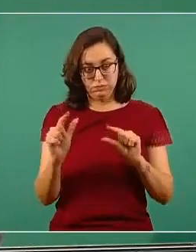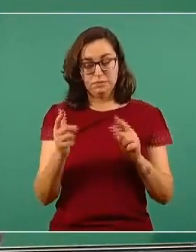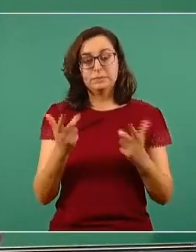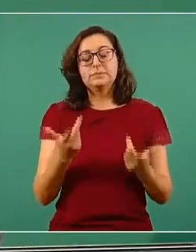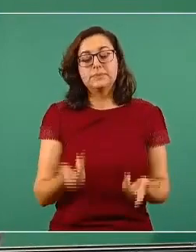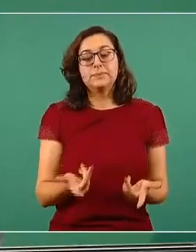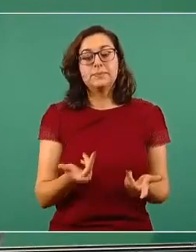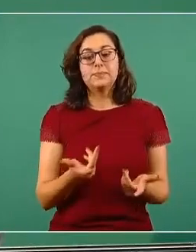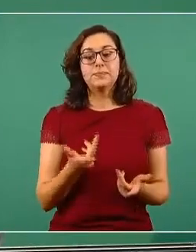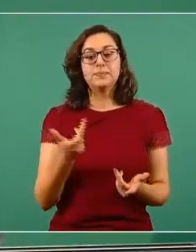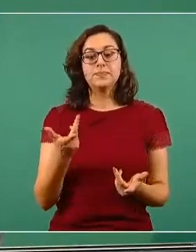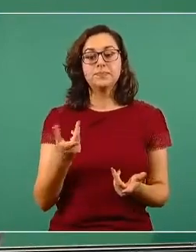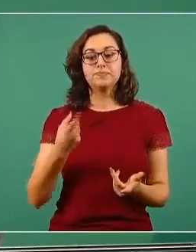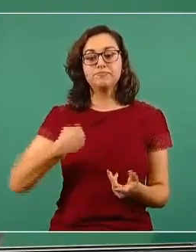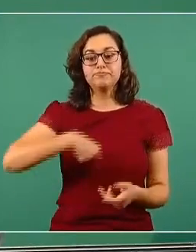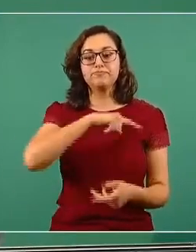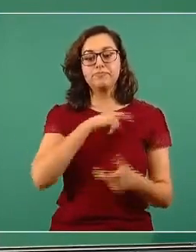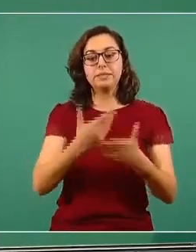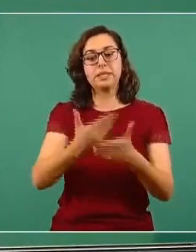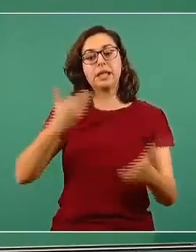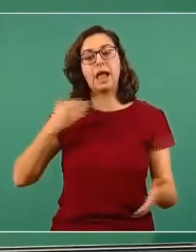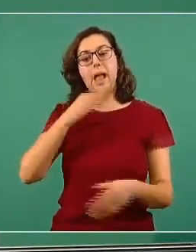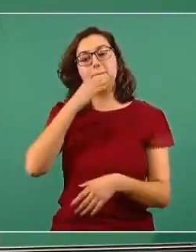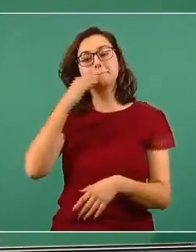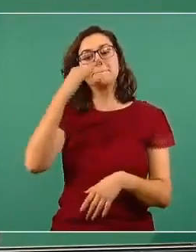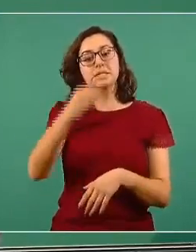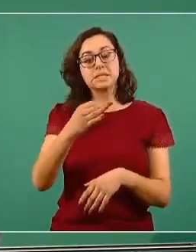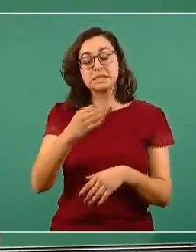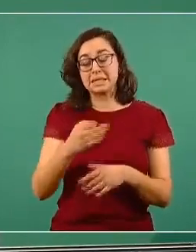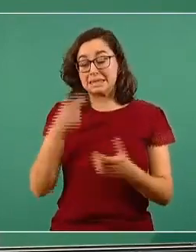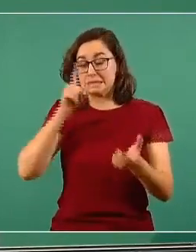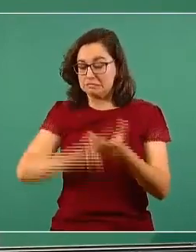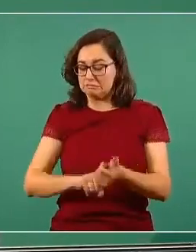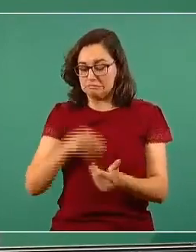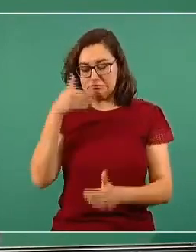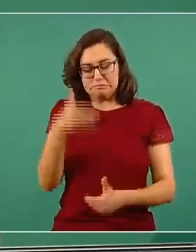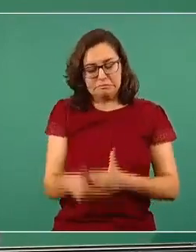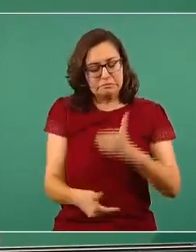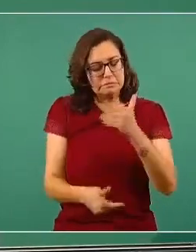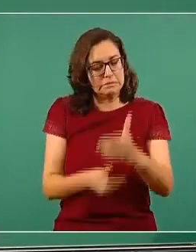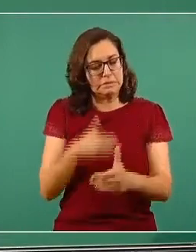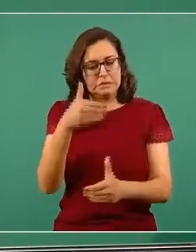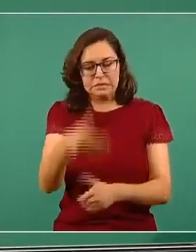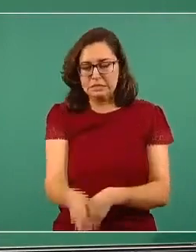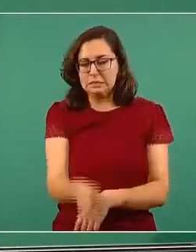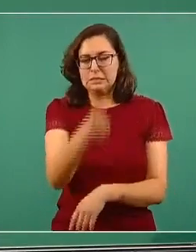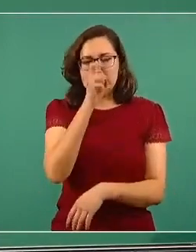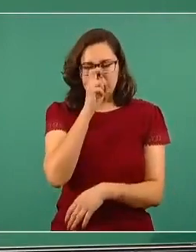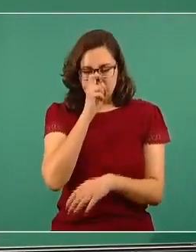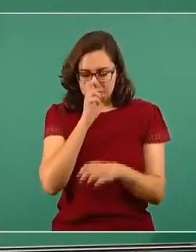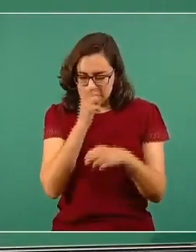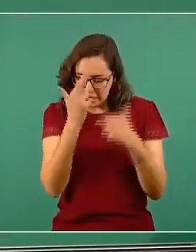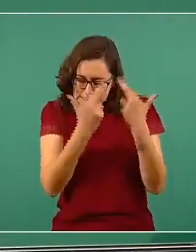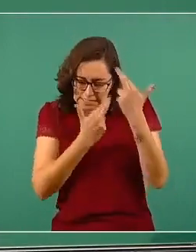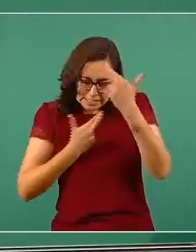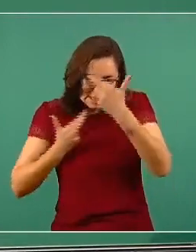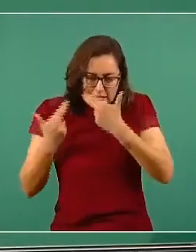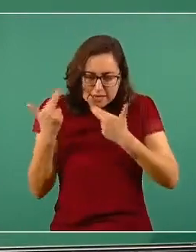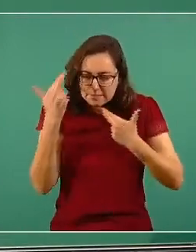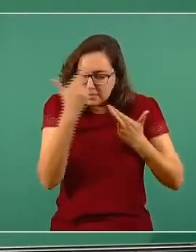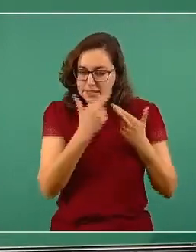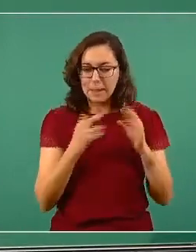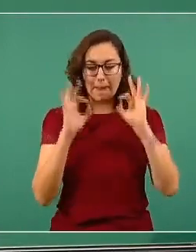Habíamos comentado que esto siguió un proceso muy riguroso de calidad y el último paso es